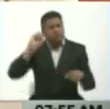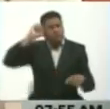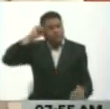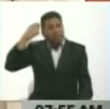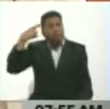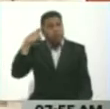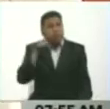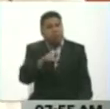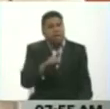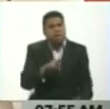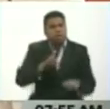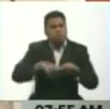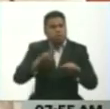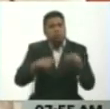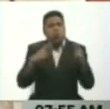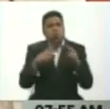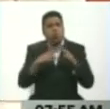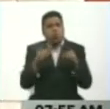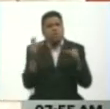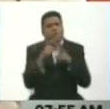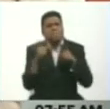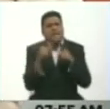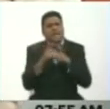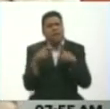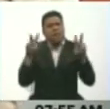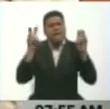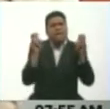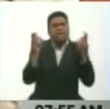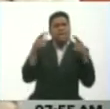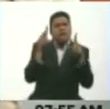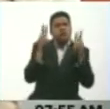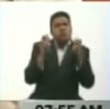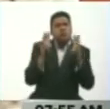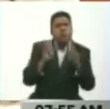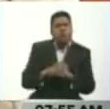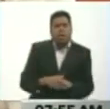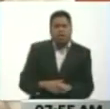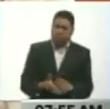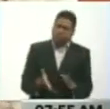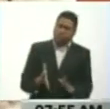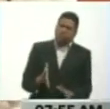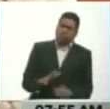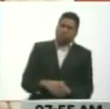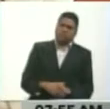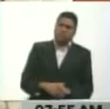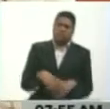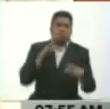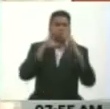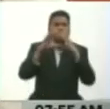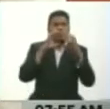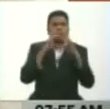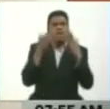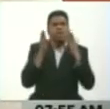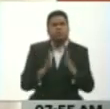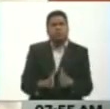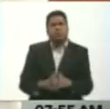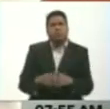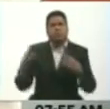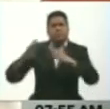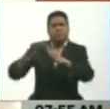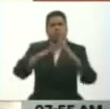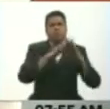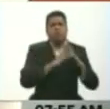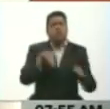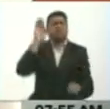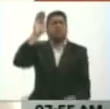Estado, tenemos que hacerlo todos. Nosotros los comunicadores, los periodistas, los comunicadores populares, las familias, ¿qué